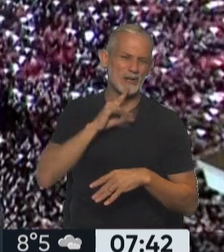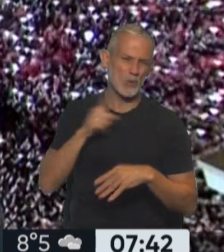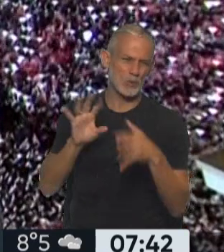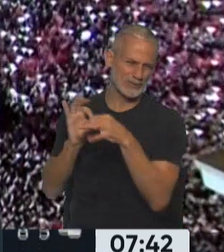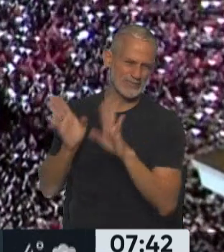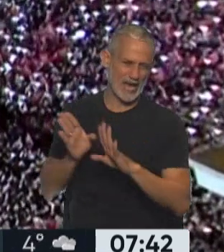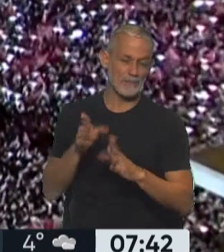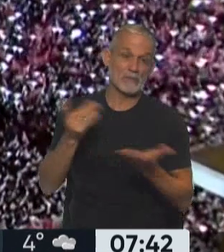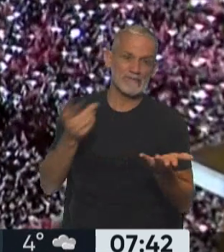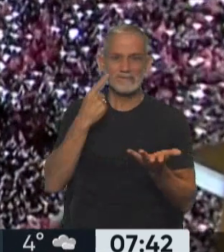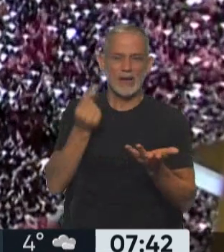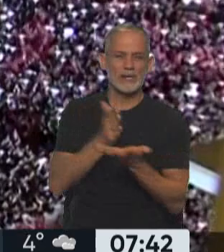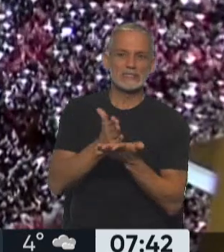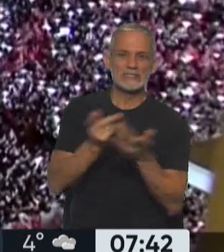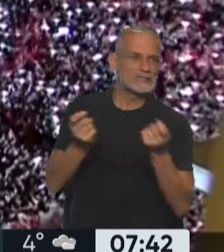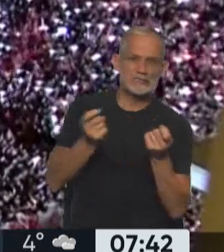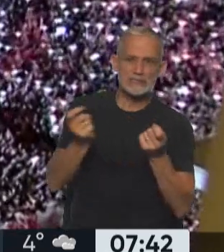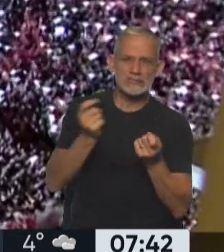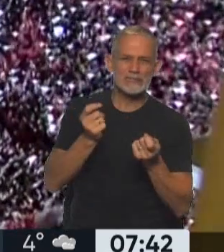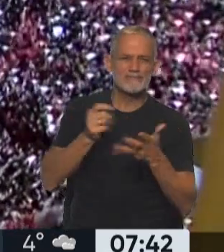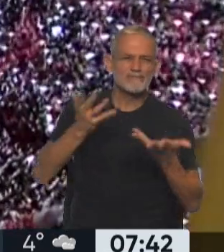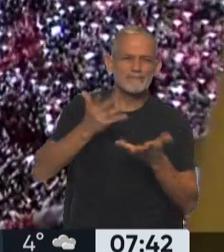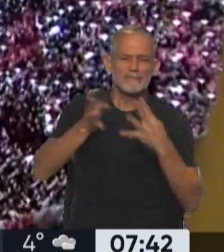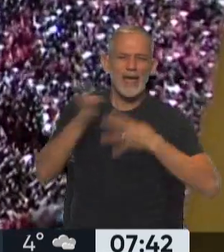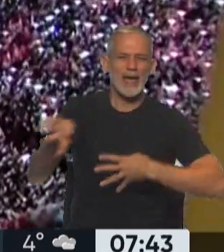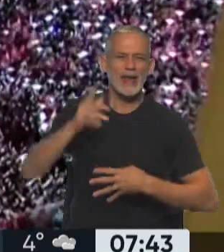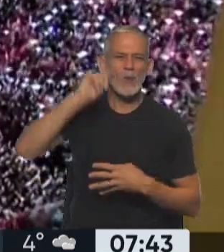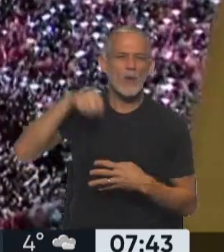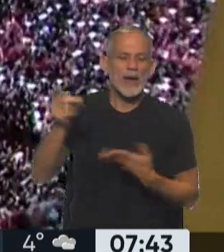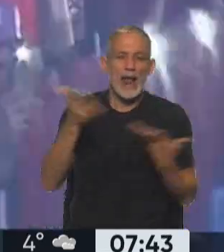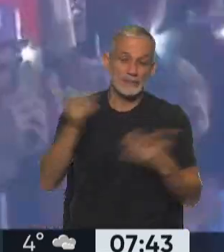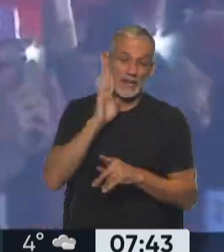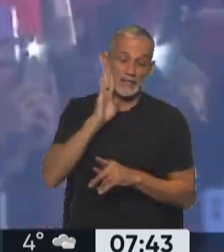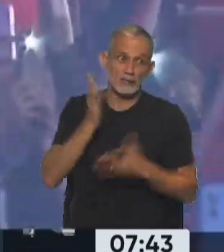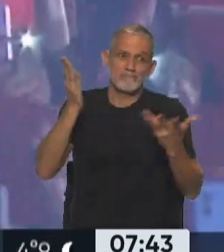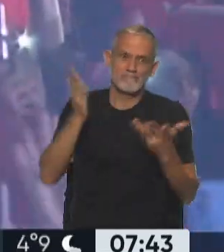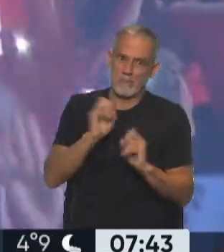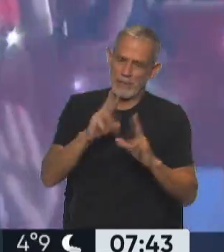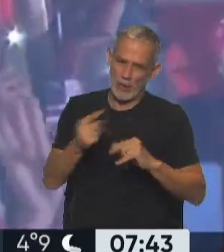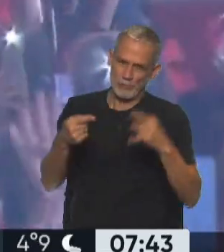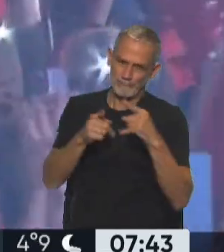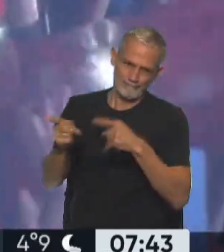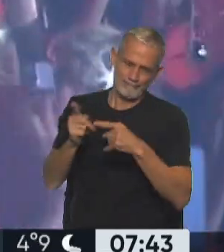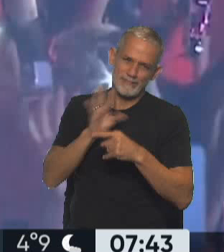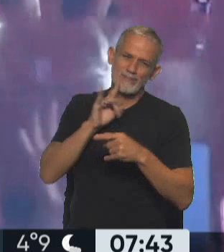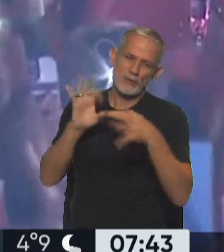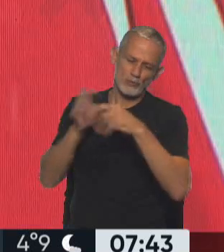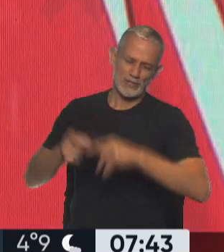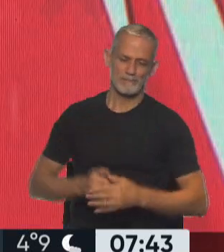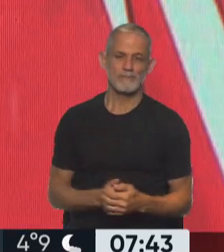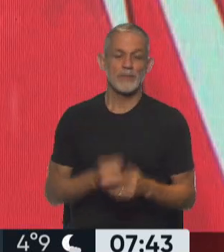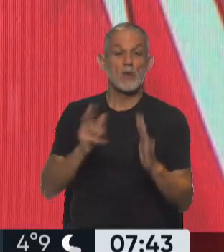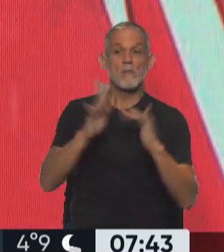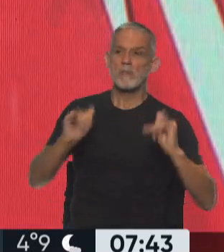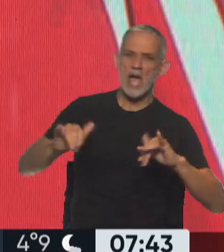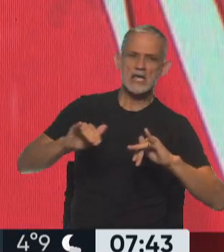caso viene tratando de mediar en la guerra en Ucrania, o sea que malas noticias para Estados Unidos. Bueno, ha tenido una relativa paz en este